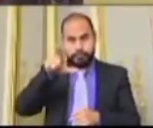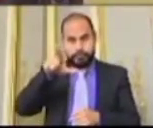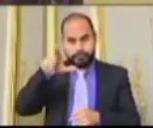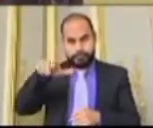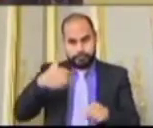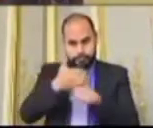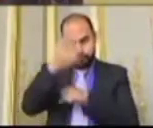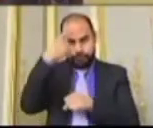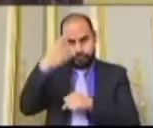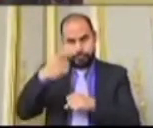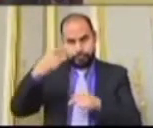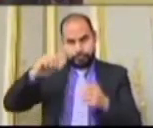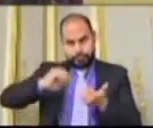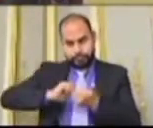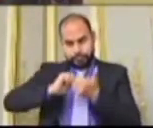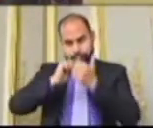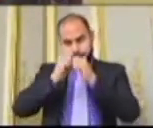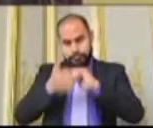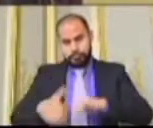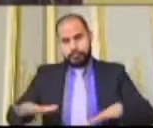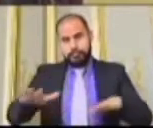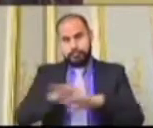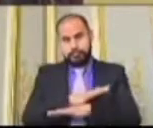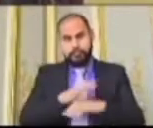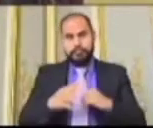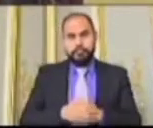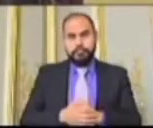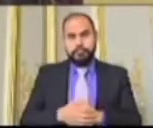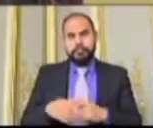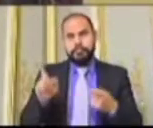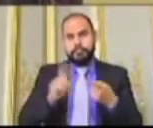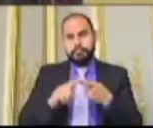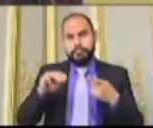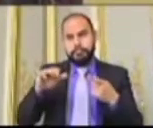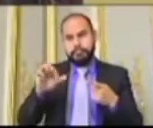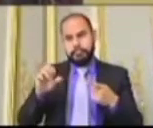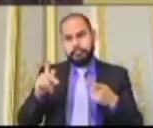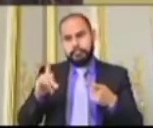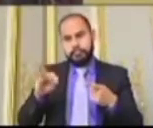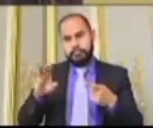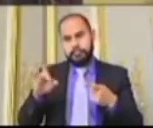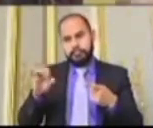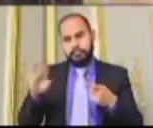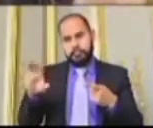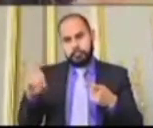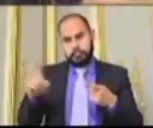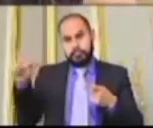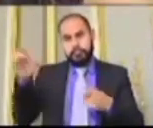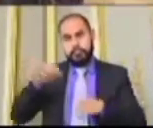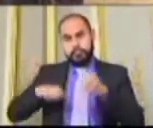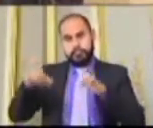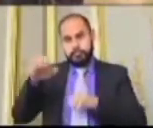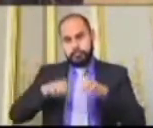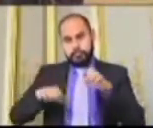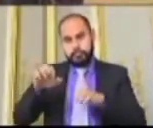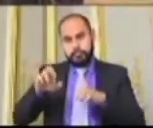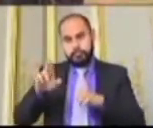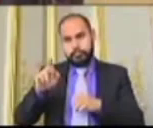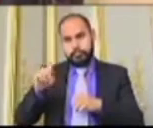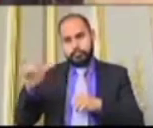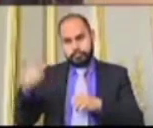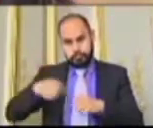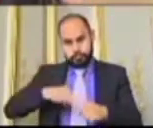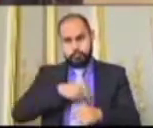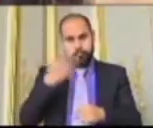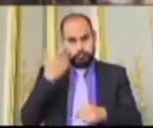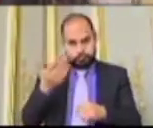lograr tanto su macroperiférico? Lo hizo con concesionarios, haciendo empresas ruta, que es a donde vamos nosotros